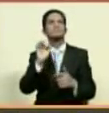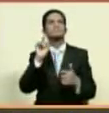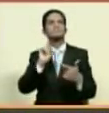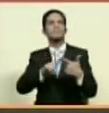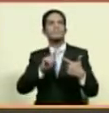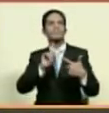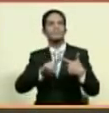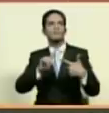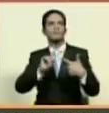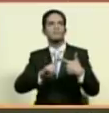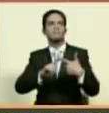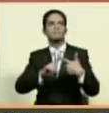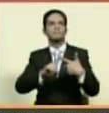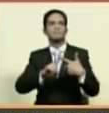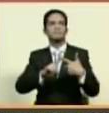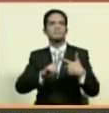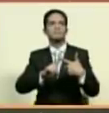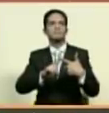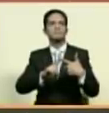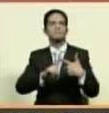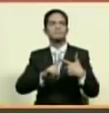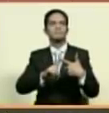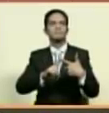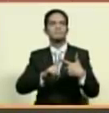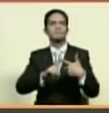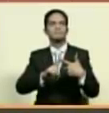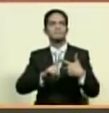La otra asociada